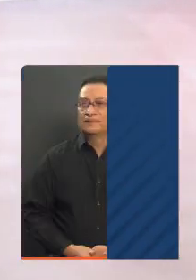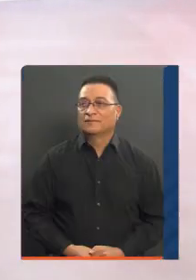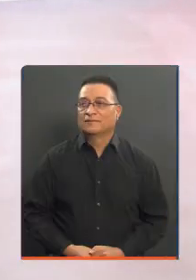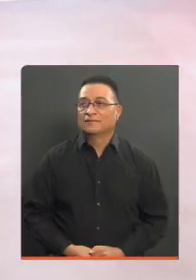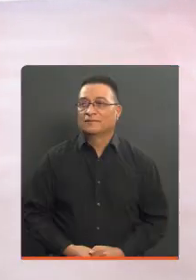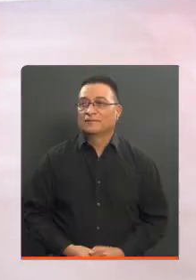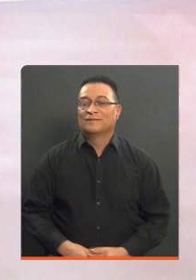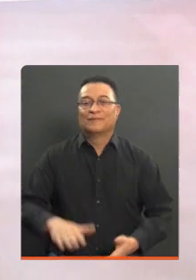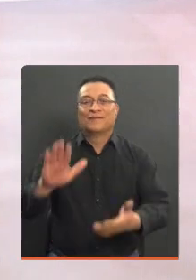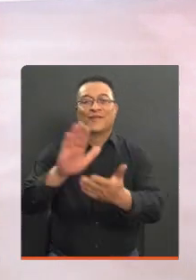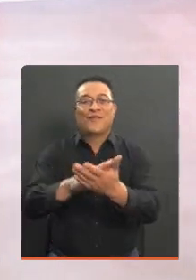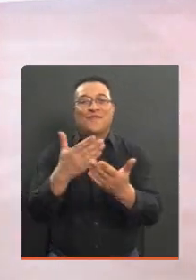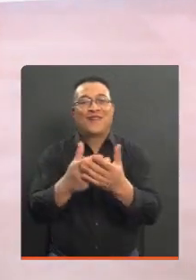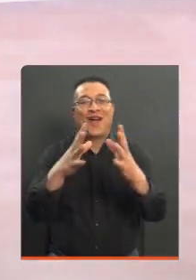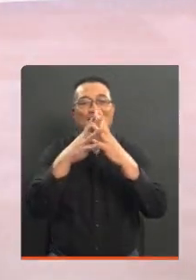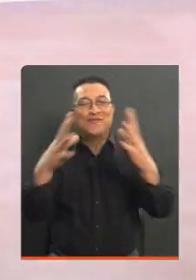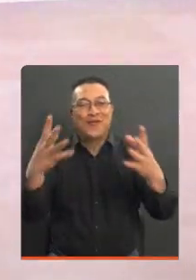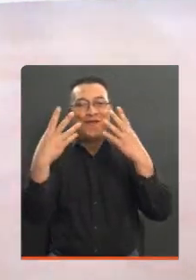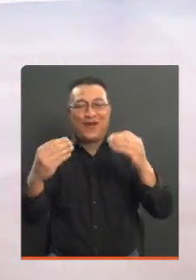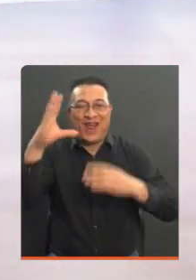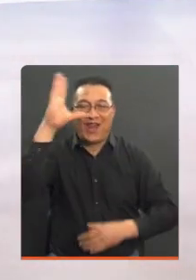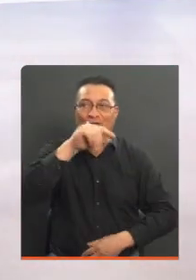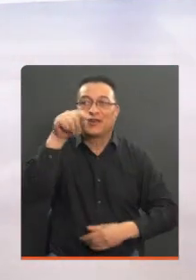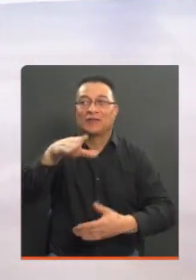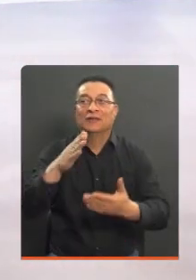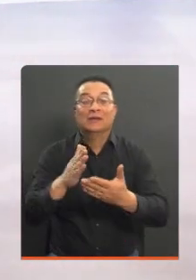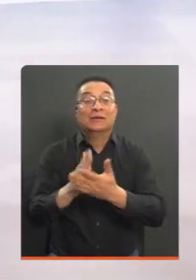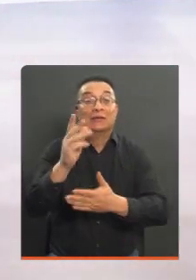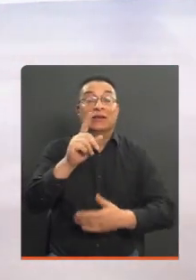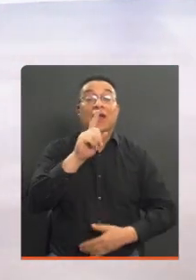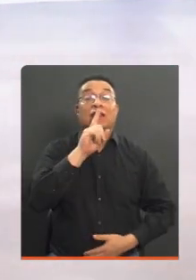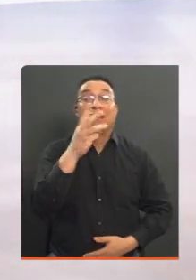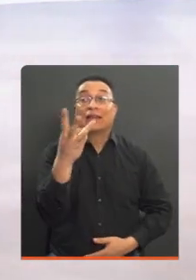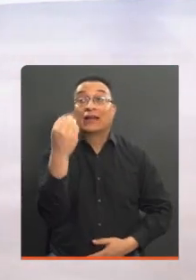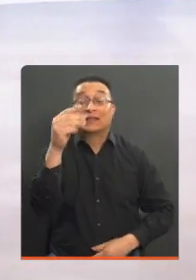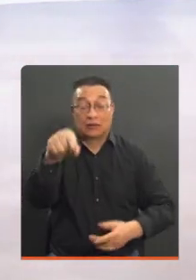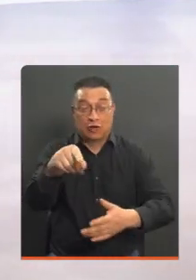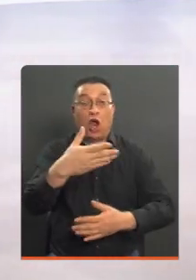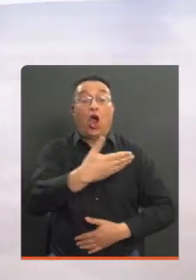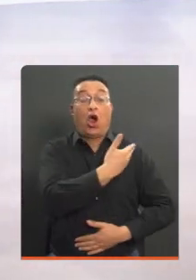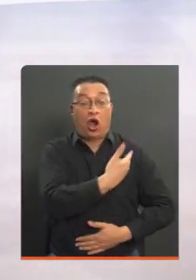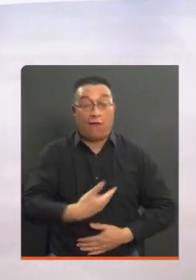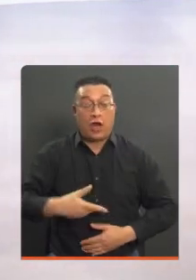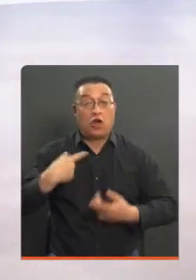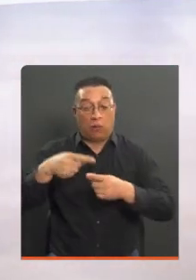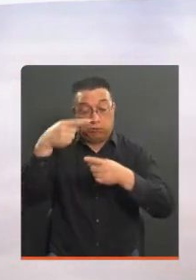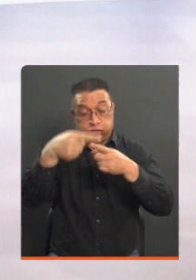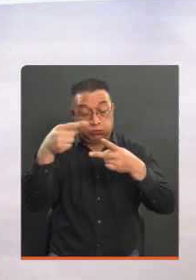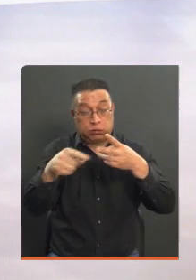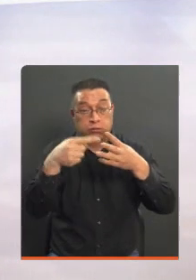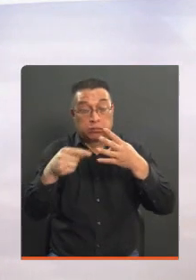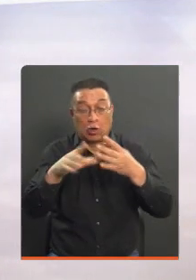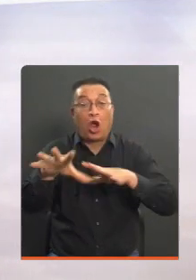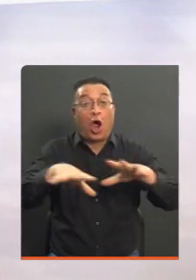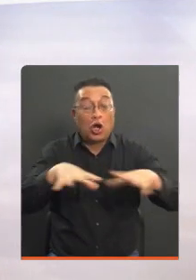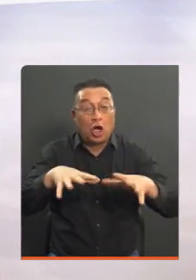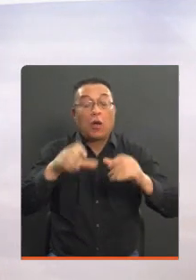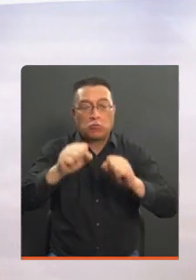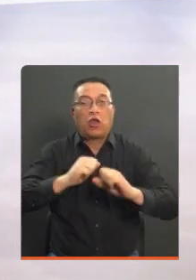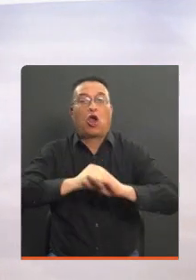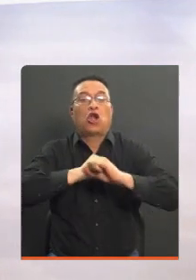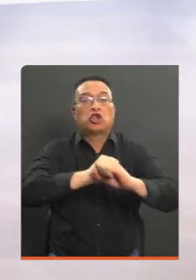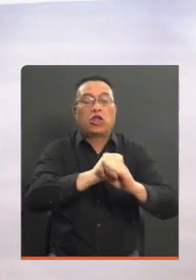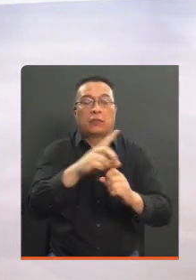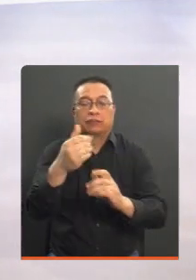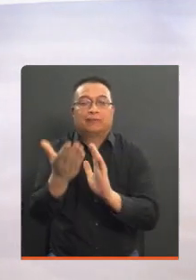¿Cómo están? Muy buenas noches. Destacamos hoy en Tele13 el anuncio del gobierno de un paquete de medidas que busca combatir el aumento del costo